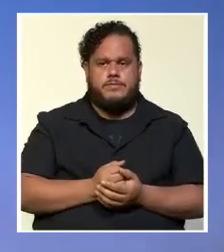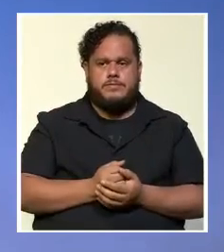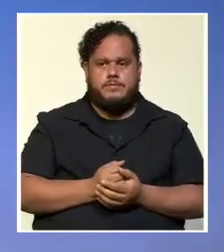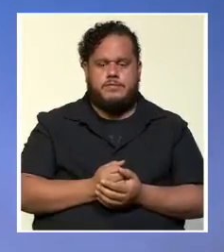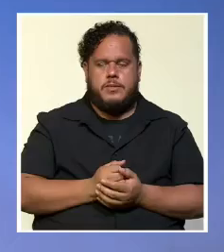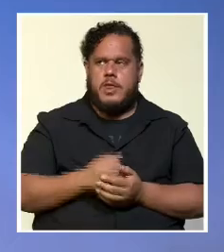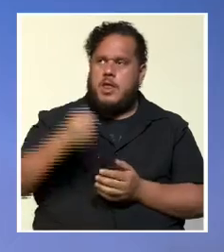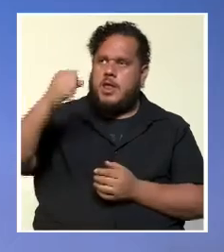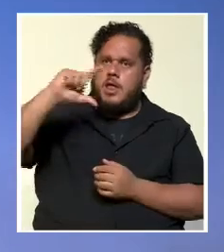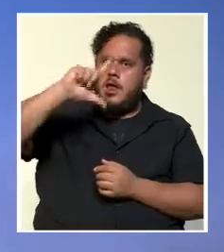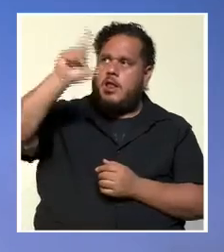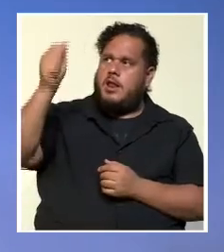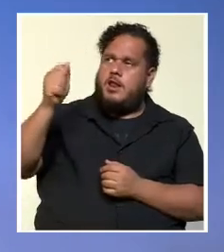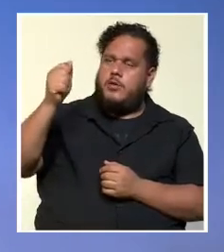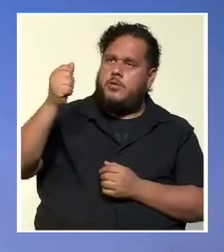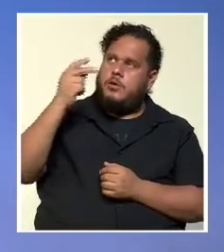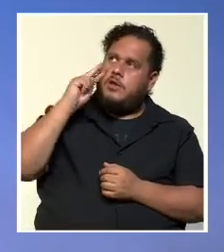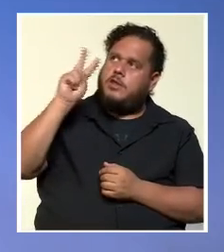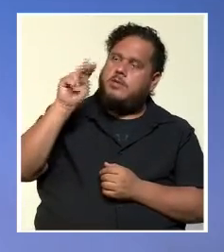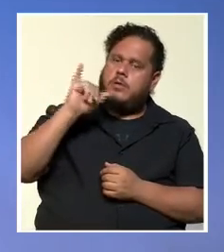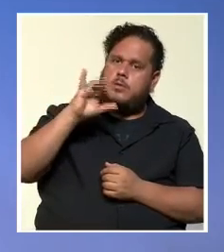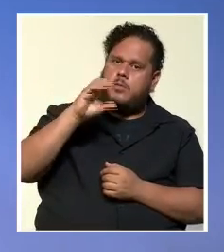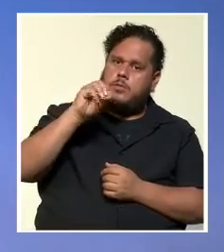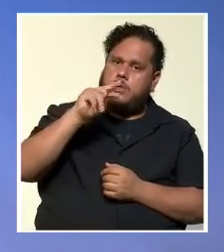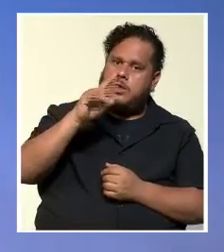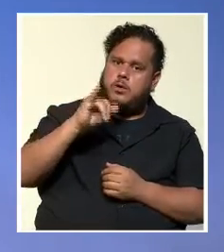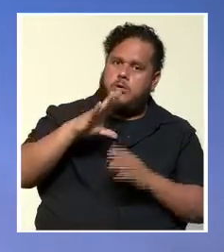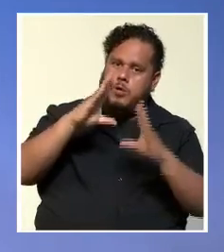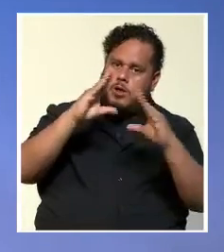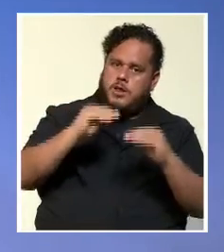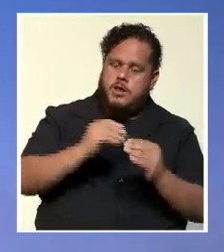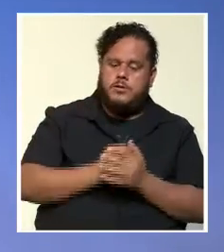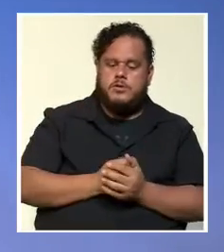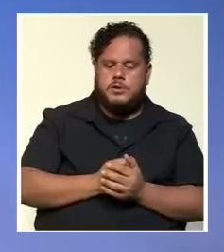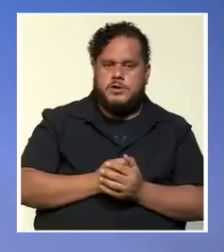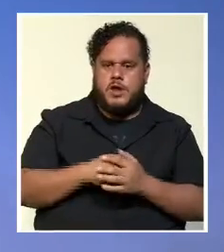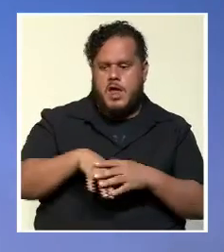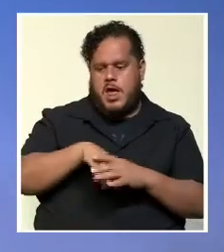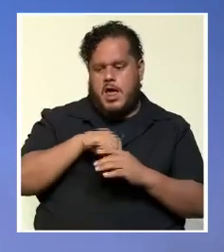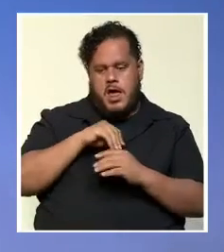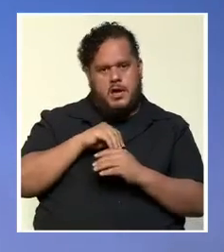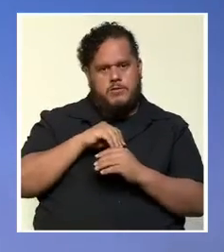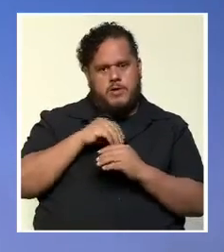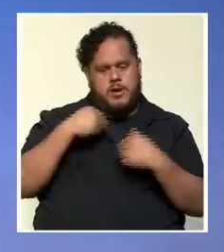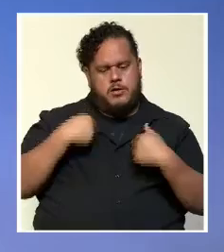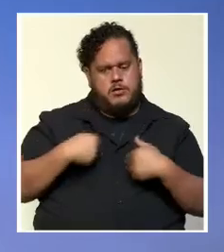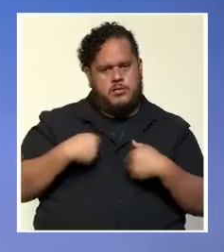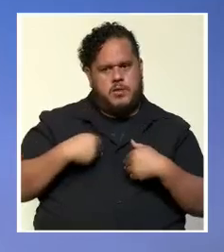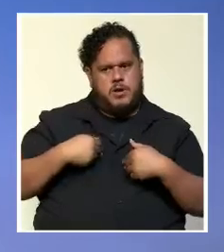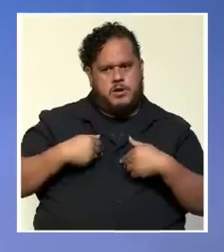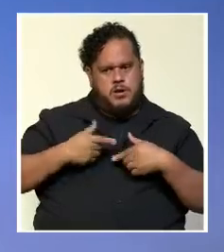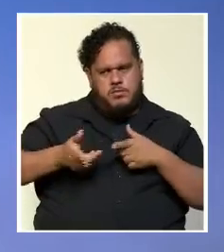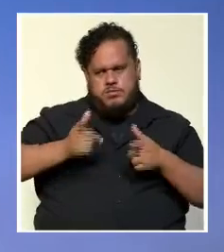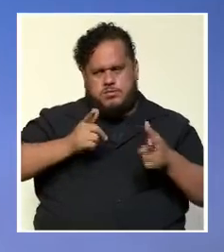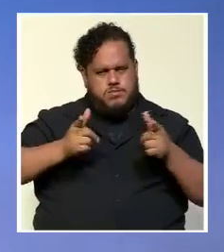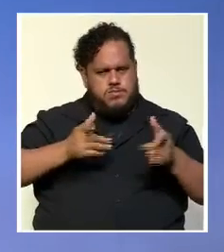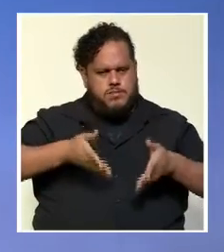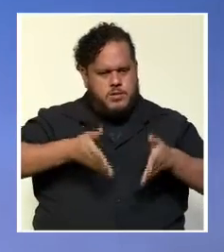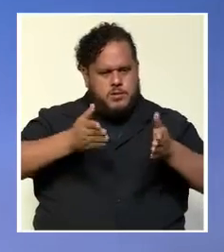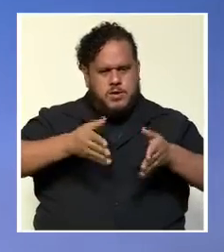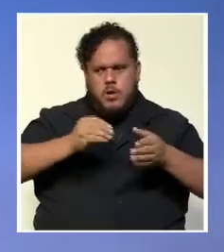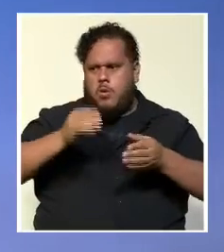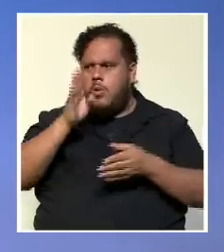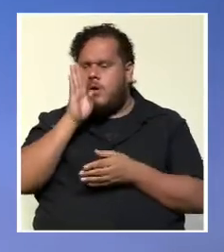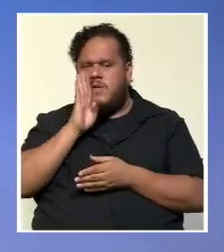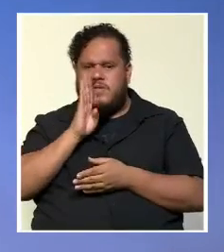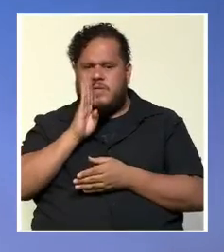La luna se alza como un ícono sobre la noche. Afuera los seres humanos se matan en las carreteras o en los